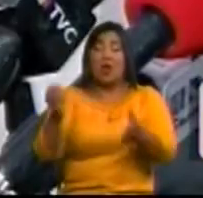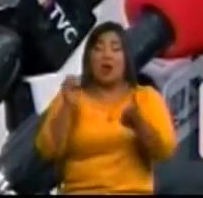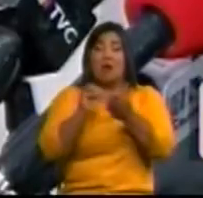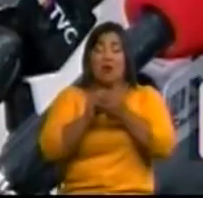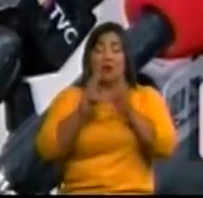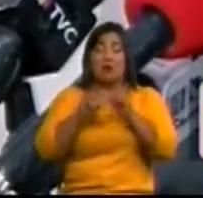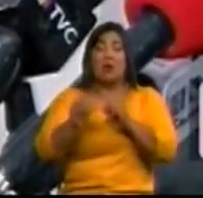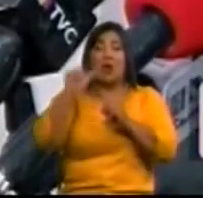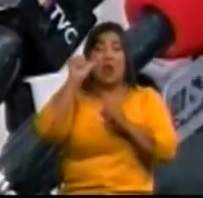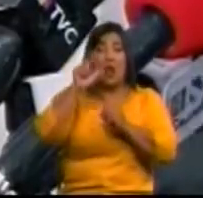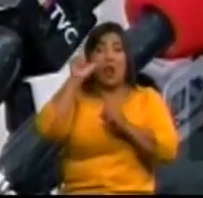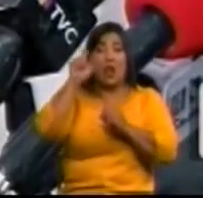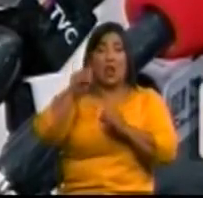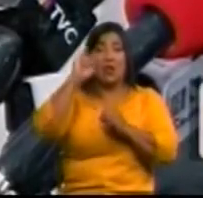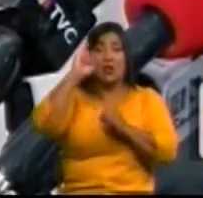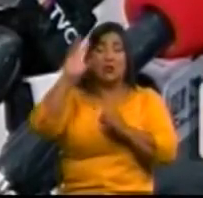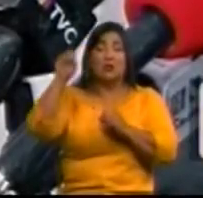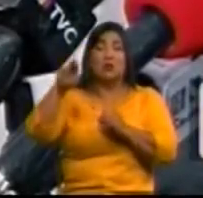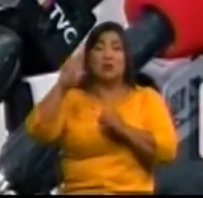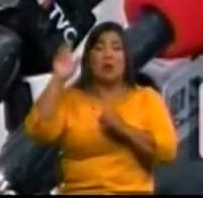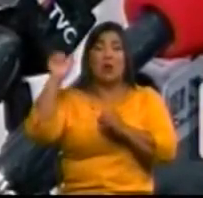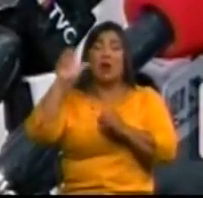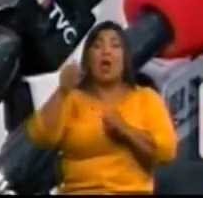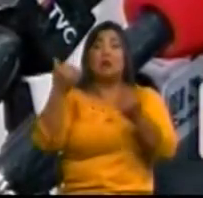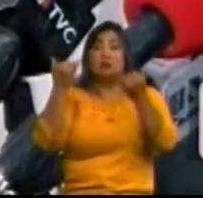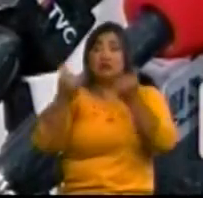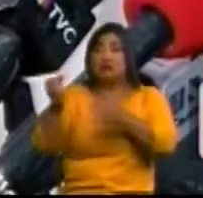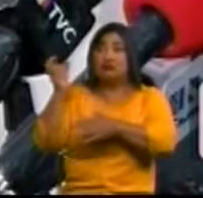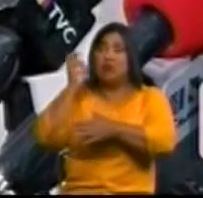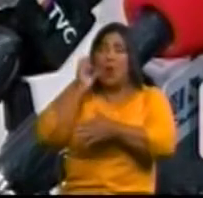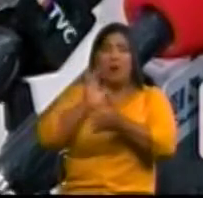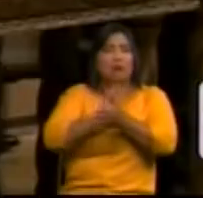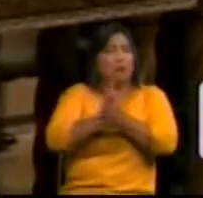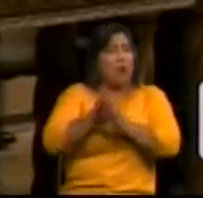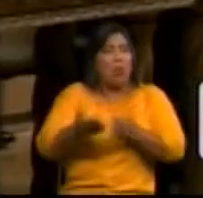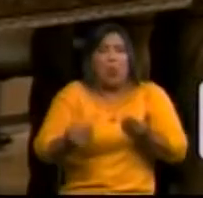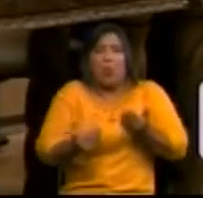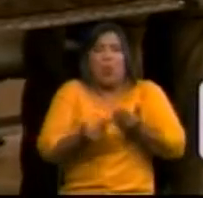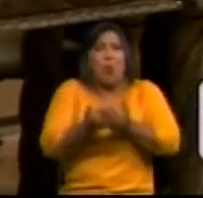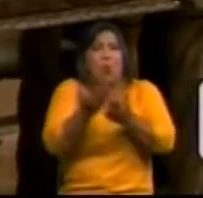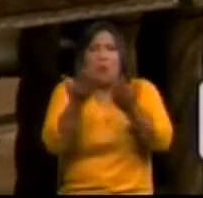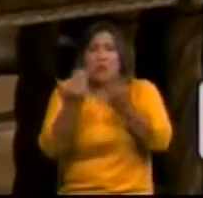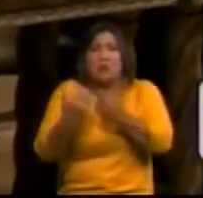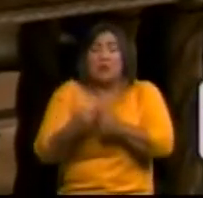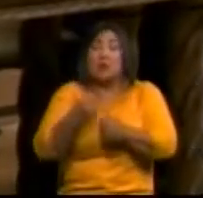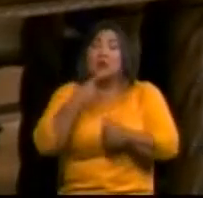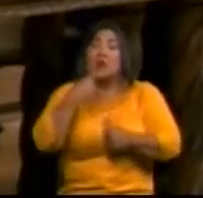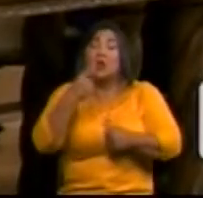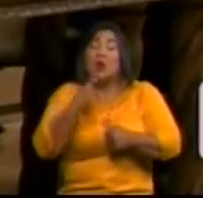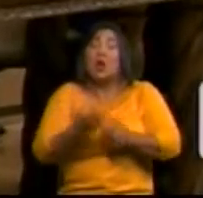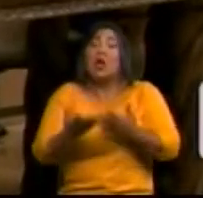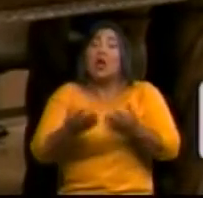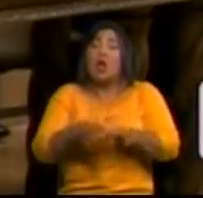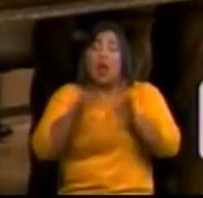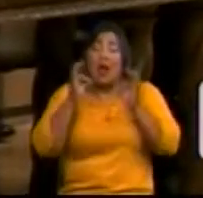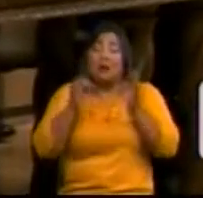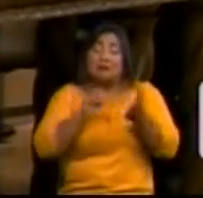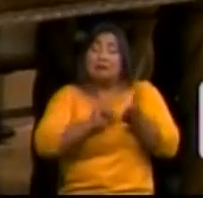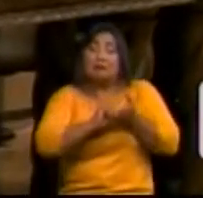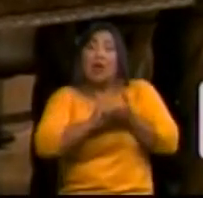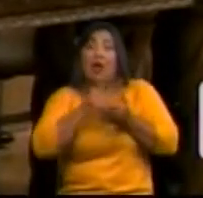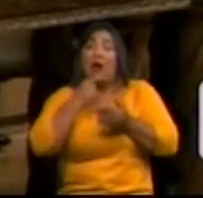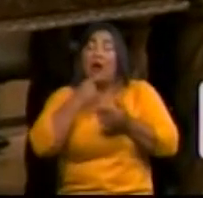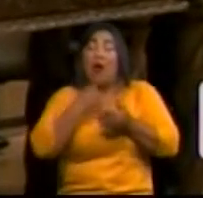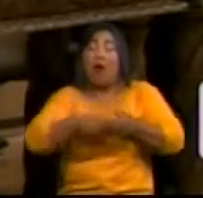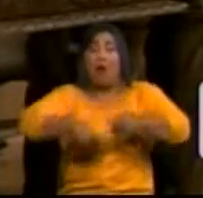Alexis Mera, el día de hoy no he escuchado absolutamente nada nuevo. Además, se dijo que el examen grafológico afirma que